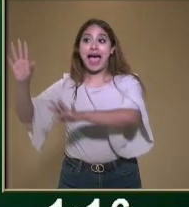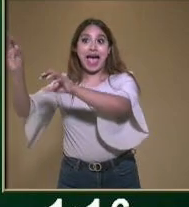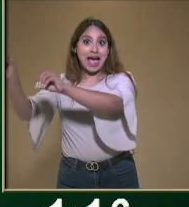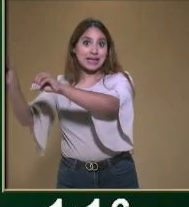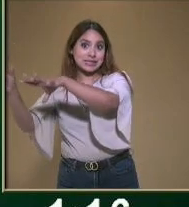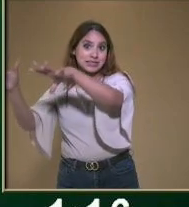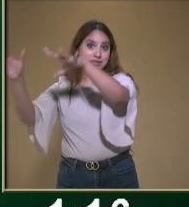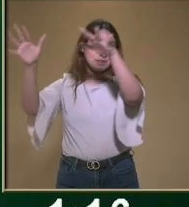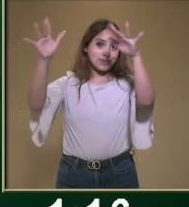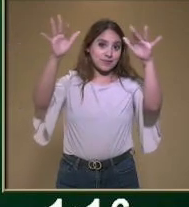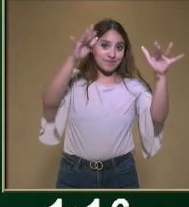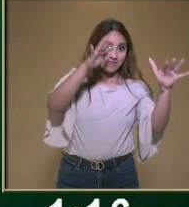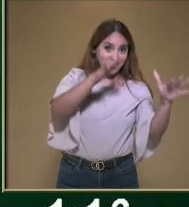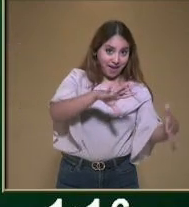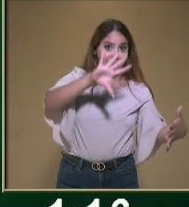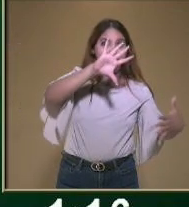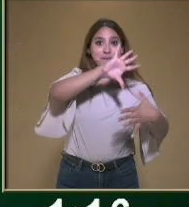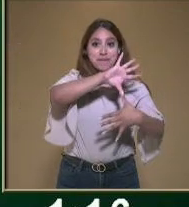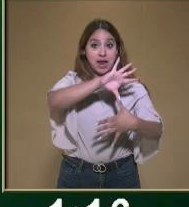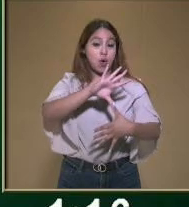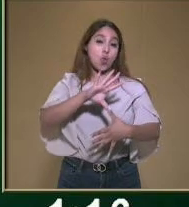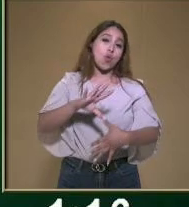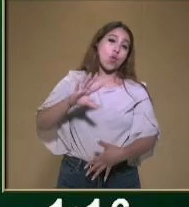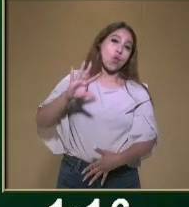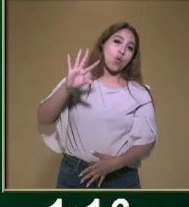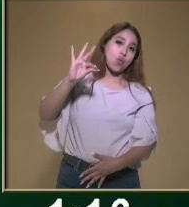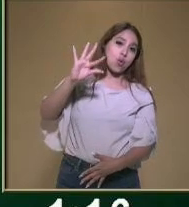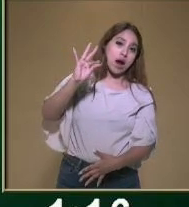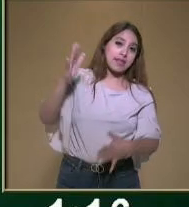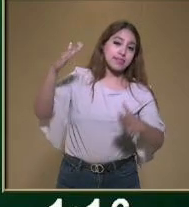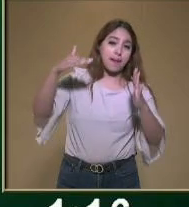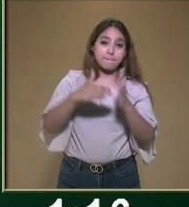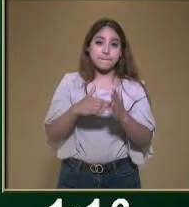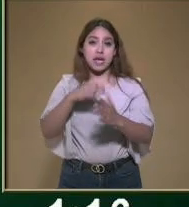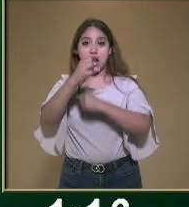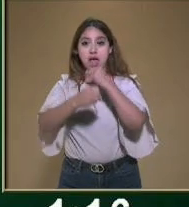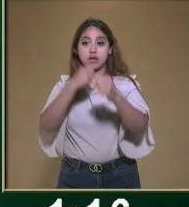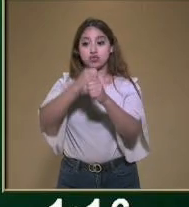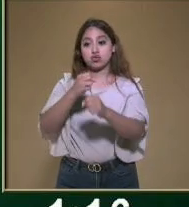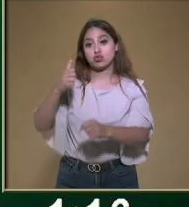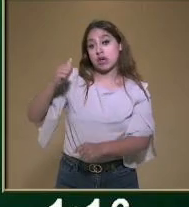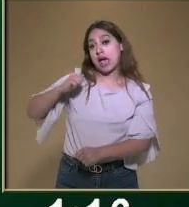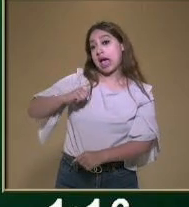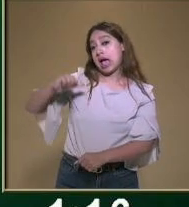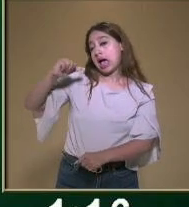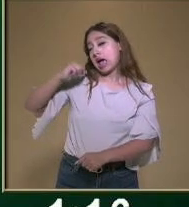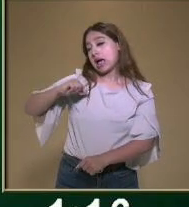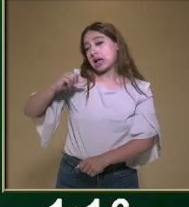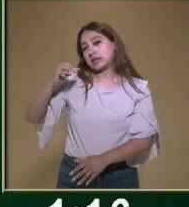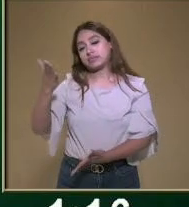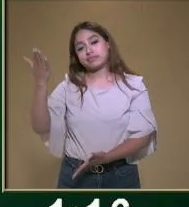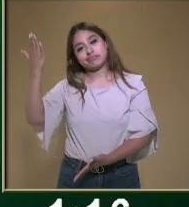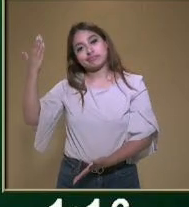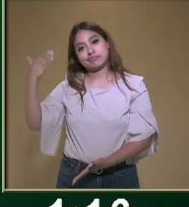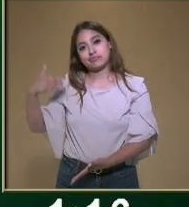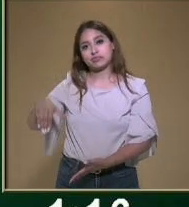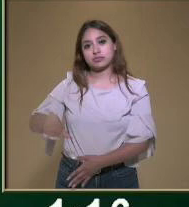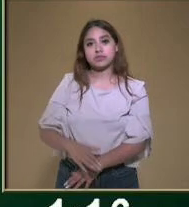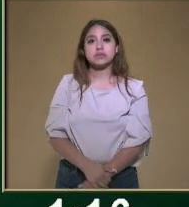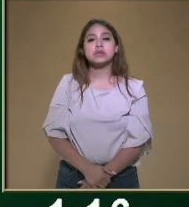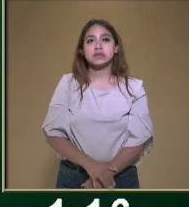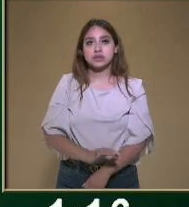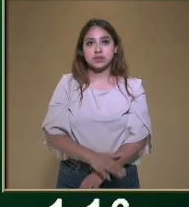sucedió hace 40,000 años antes de Cristo. Después, si recordemos, el